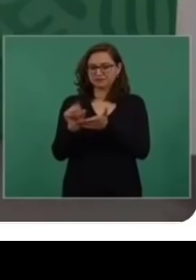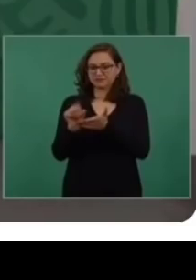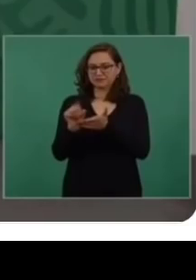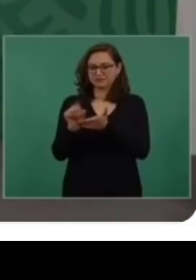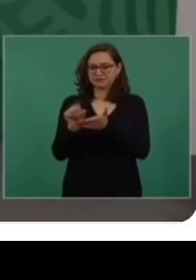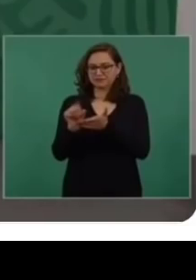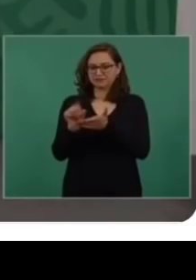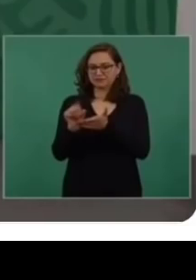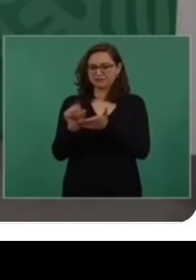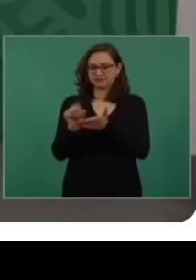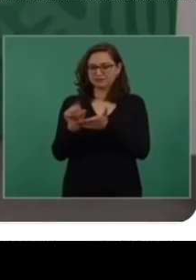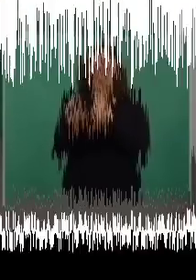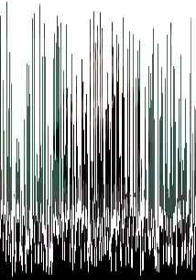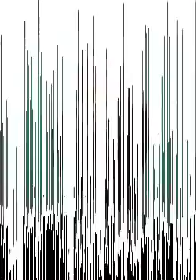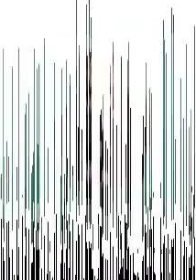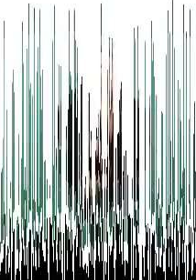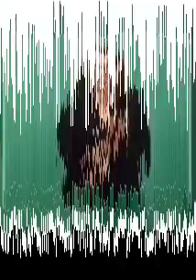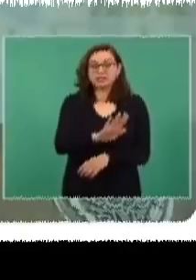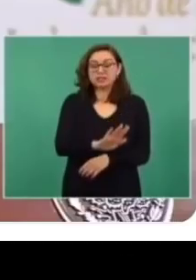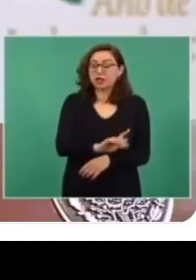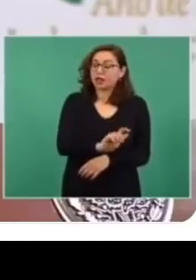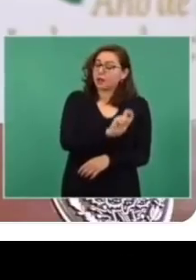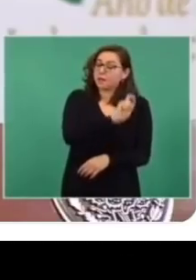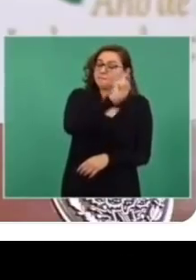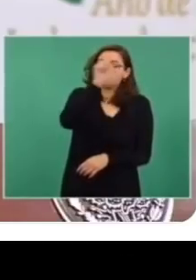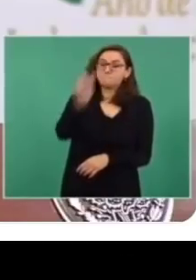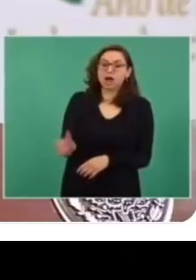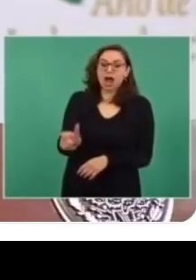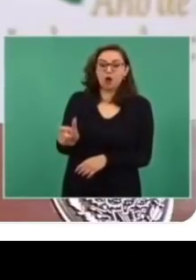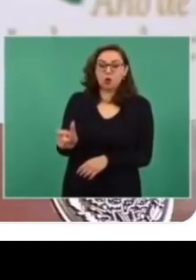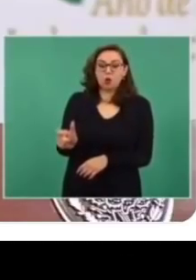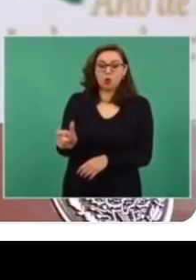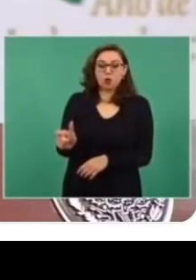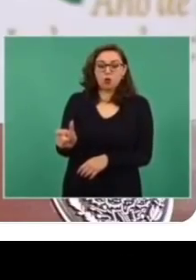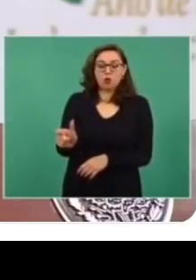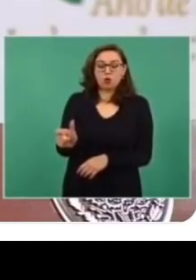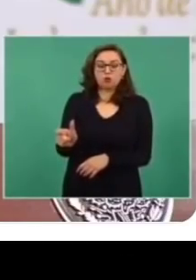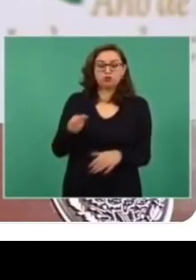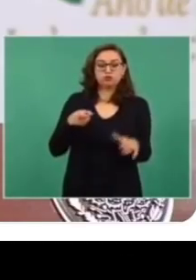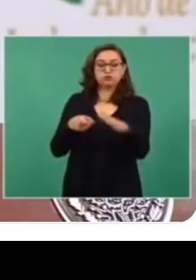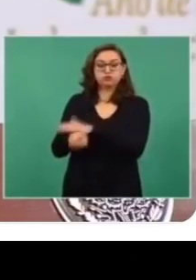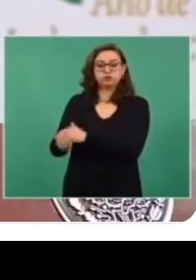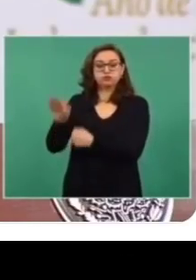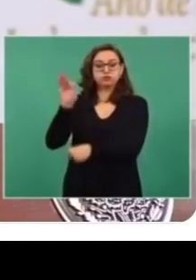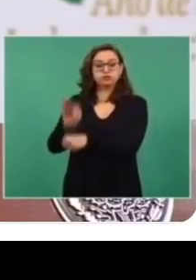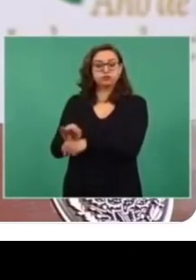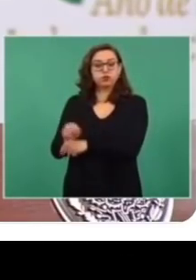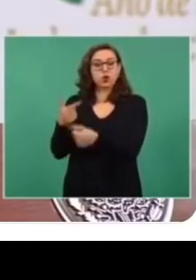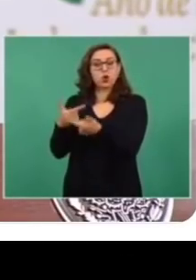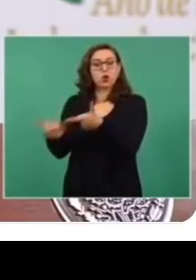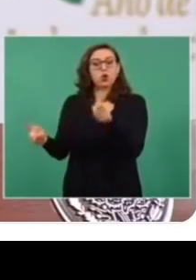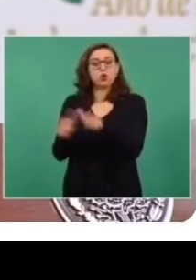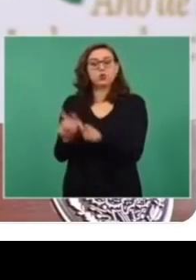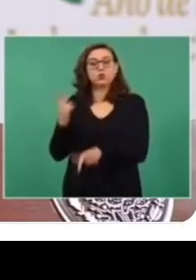años vamos a escuchar el vídeo del presidente ahora le da al pan